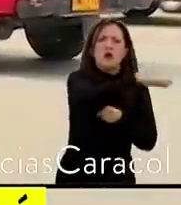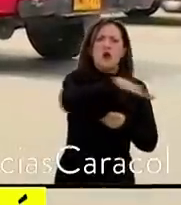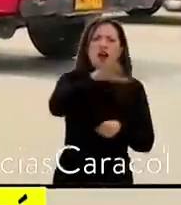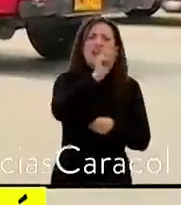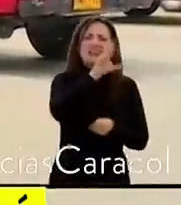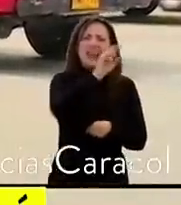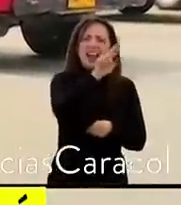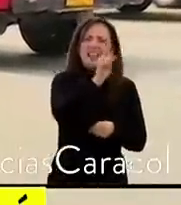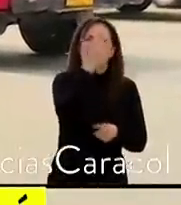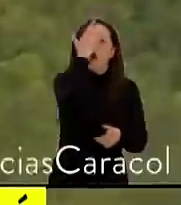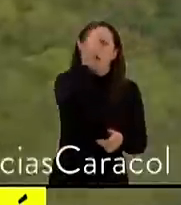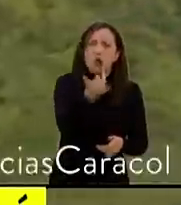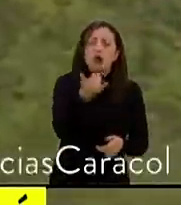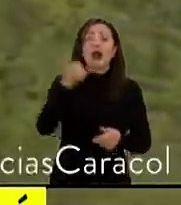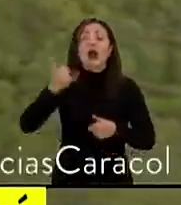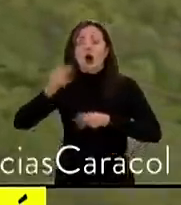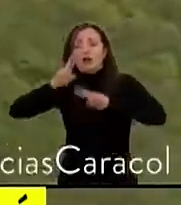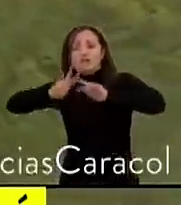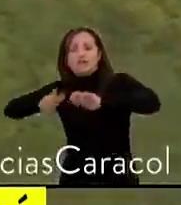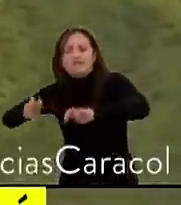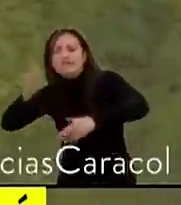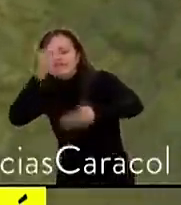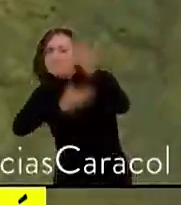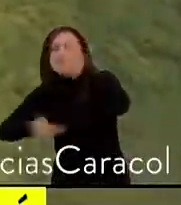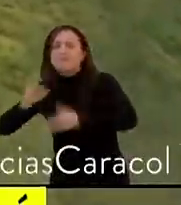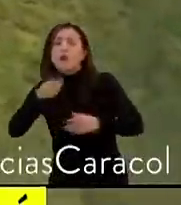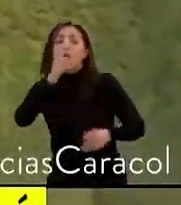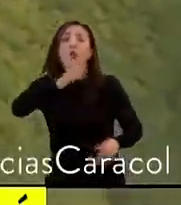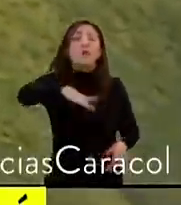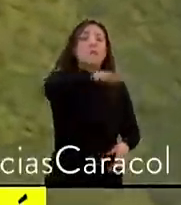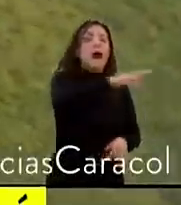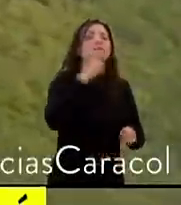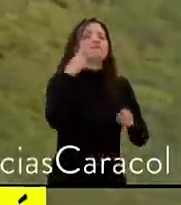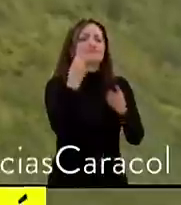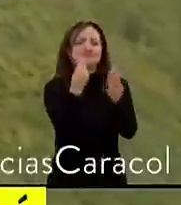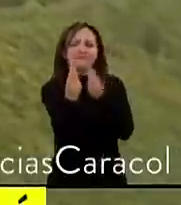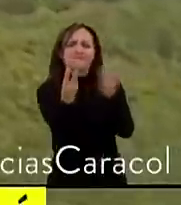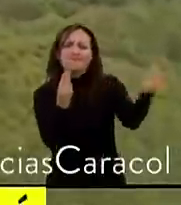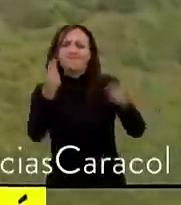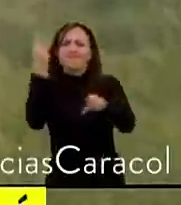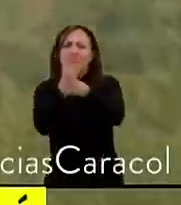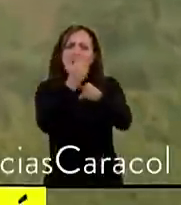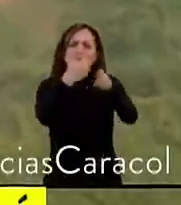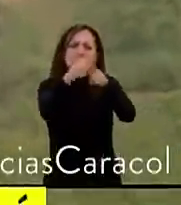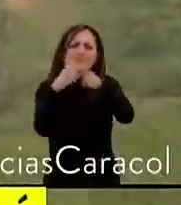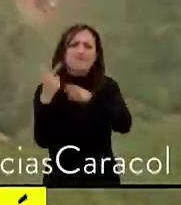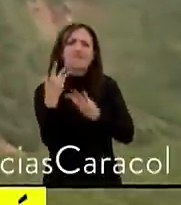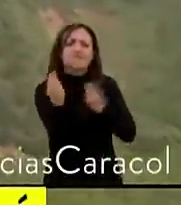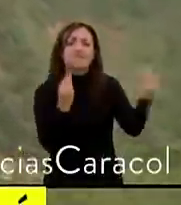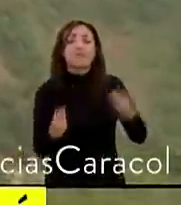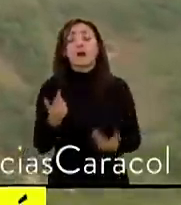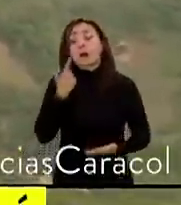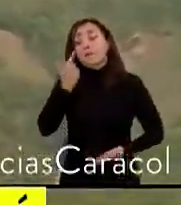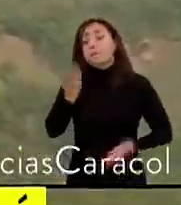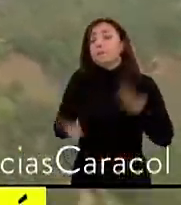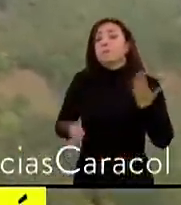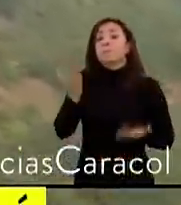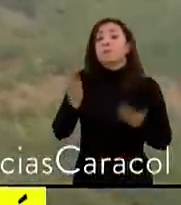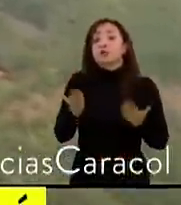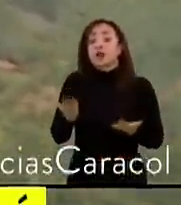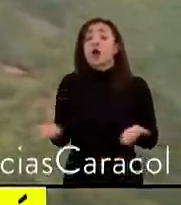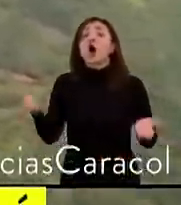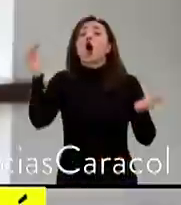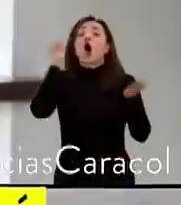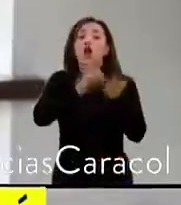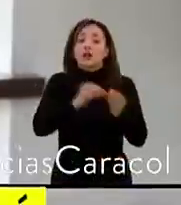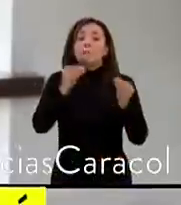Analistas en materia de seguridad advierten que en esta zona varios son los grupos que delinquen. Es probable que estos hechos también se vayan a repetir,